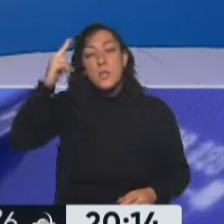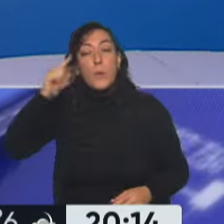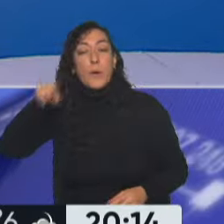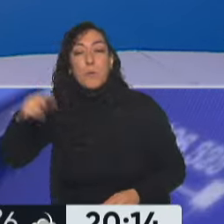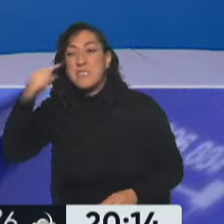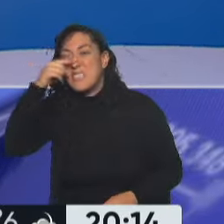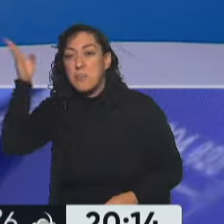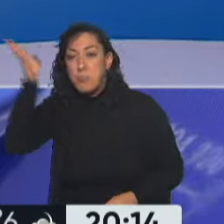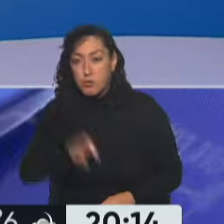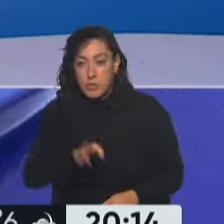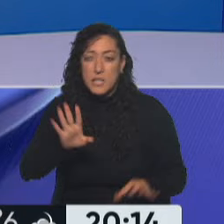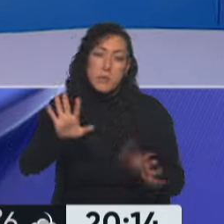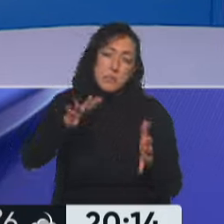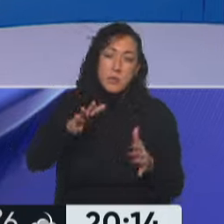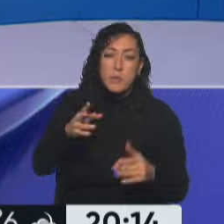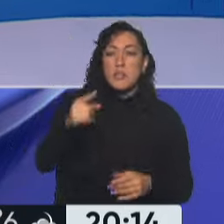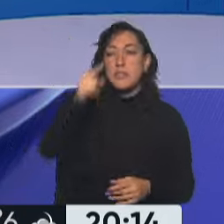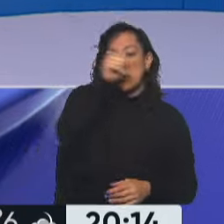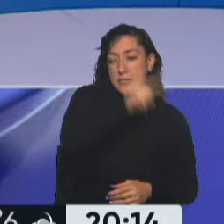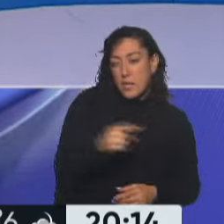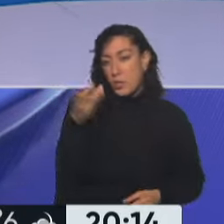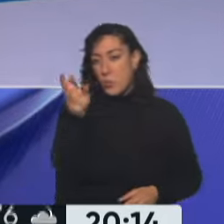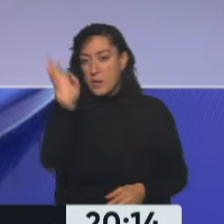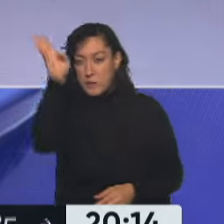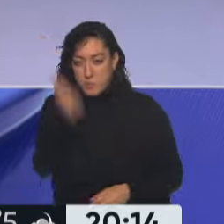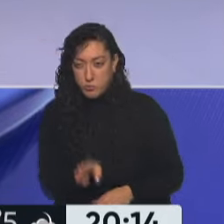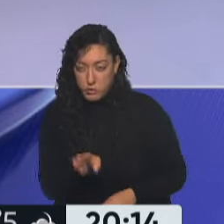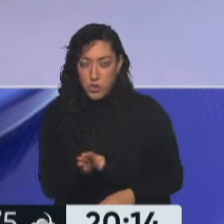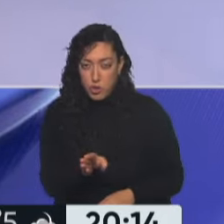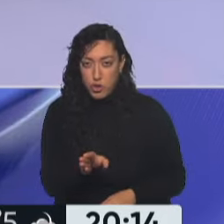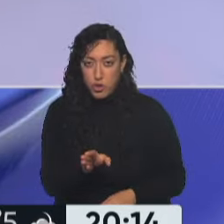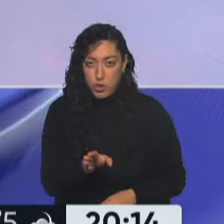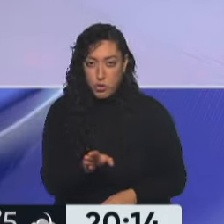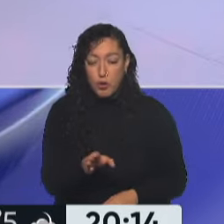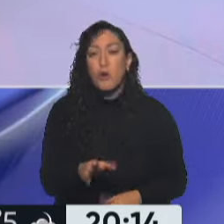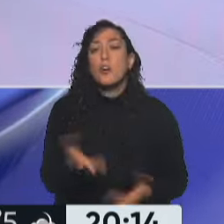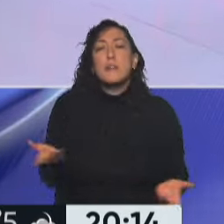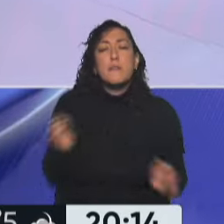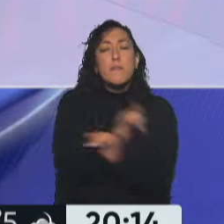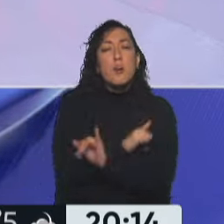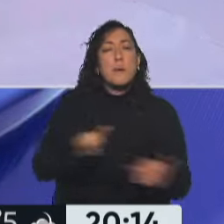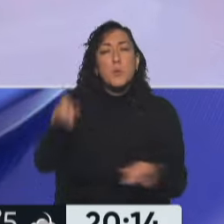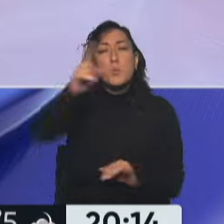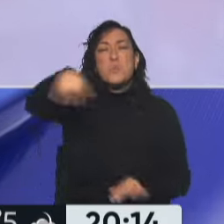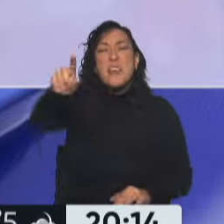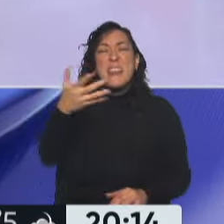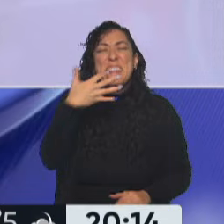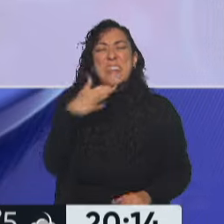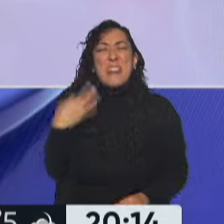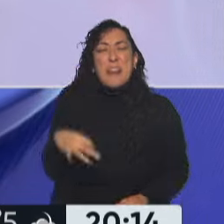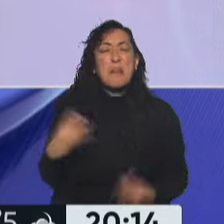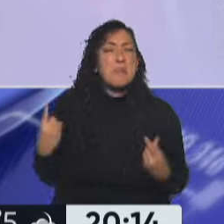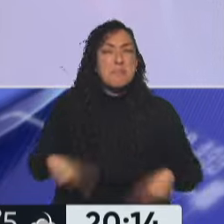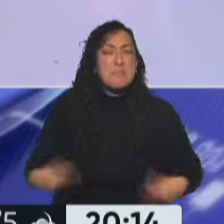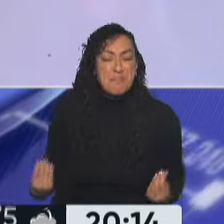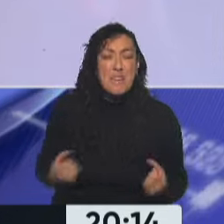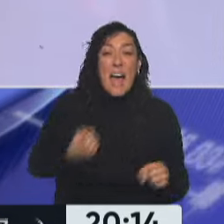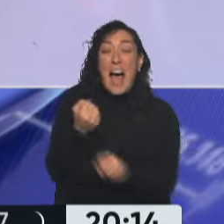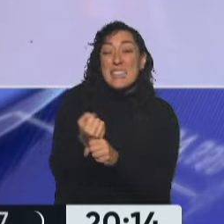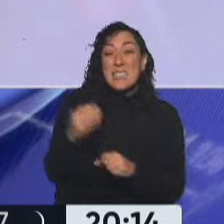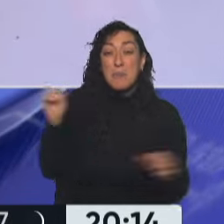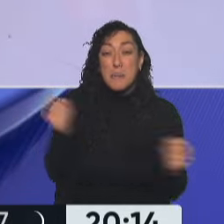139,7%, redondeamos en un 140%. ¿Qué tenés que entender vos de este dato? Hasta mayo, que es el índice de precios